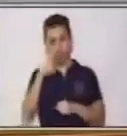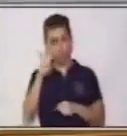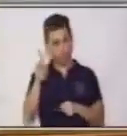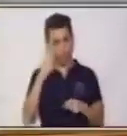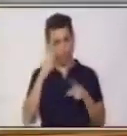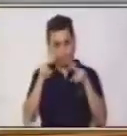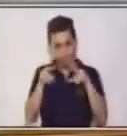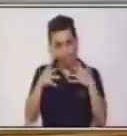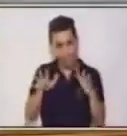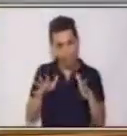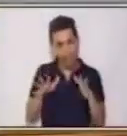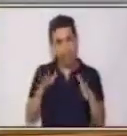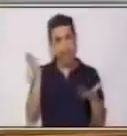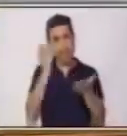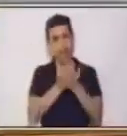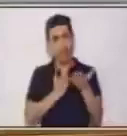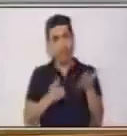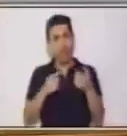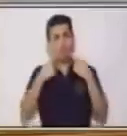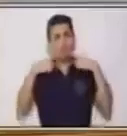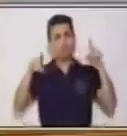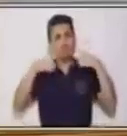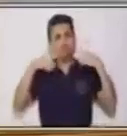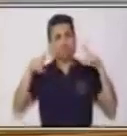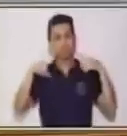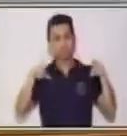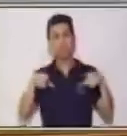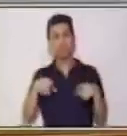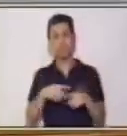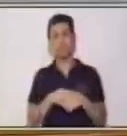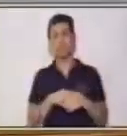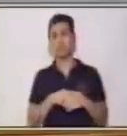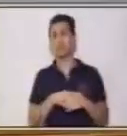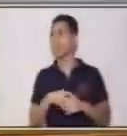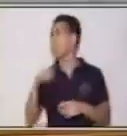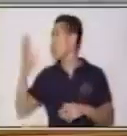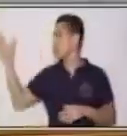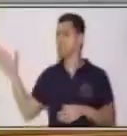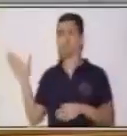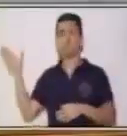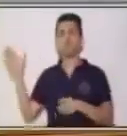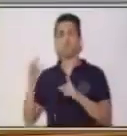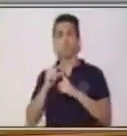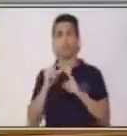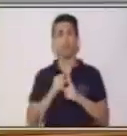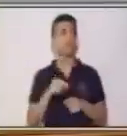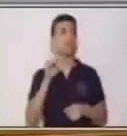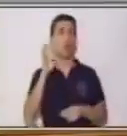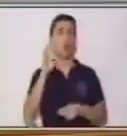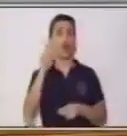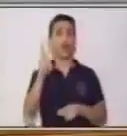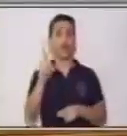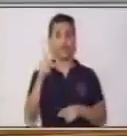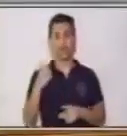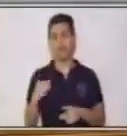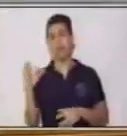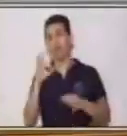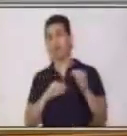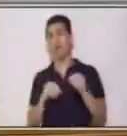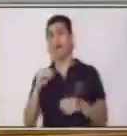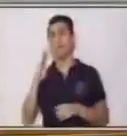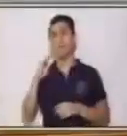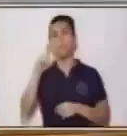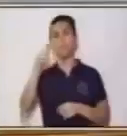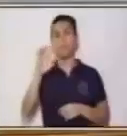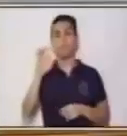o las has escuchado con otra persona? Yo creo que alguna de ellas, como la palabra ok o la palabra blog,